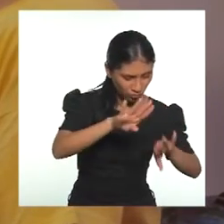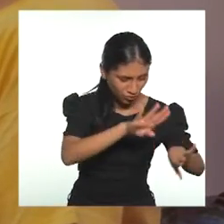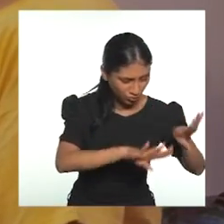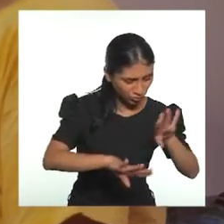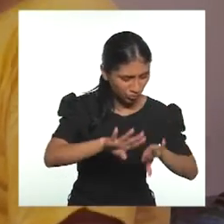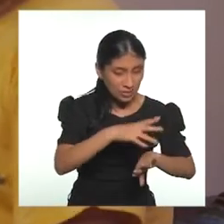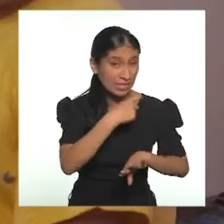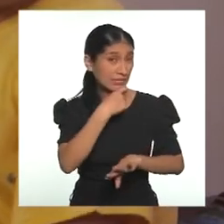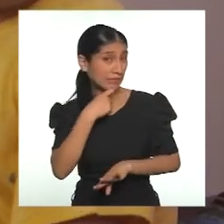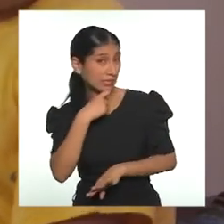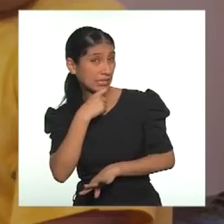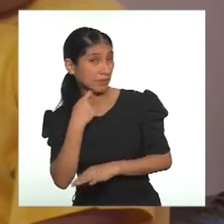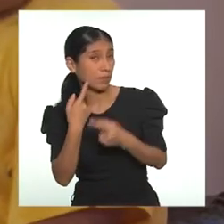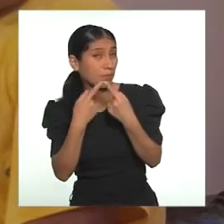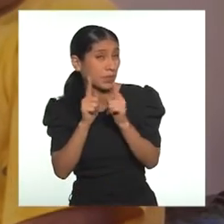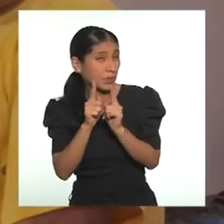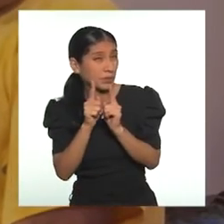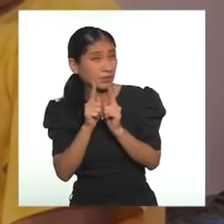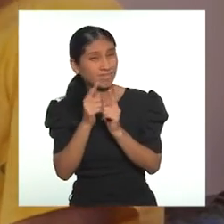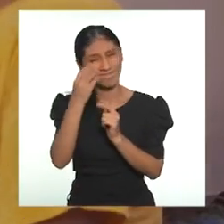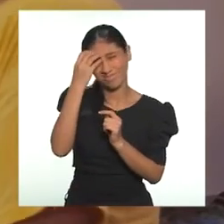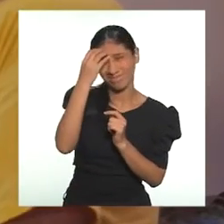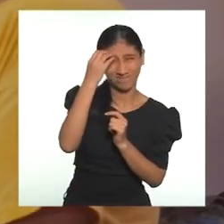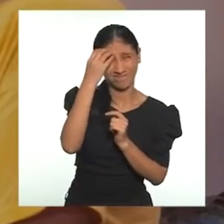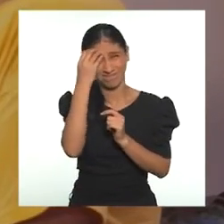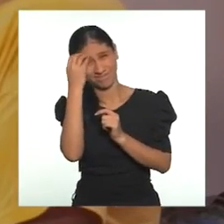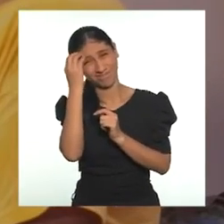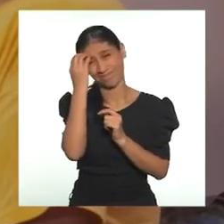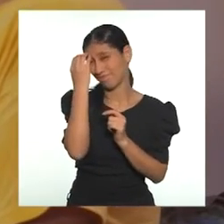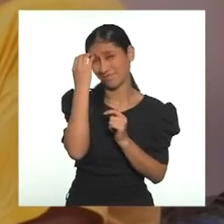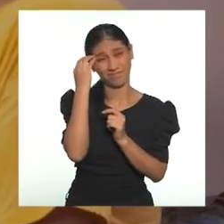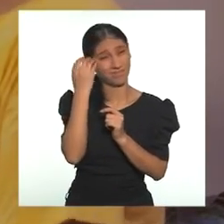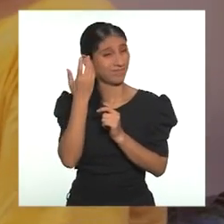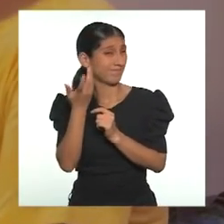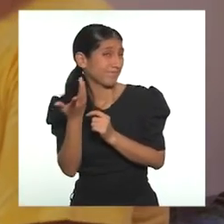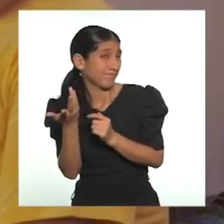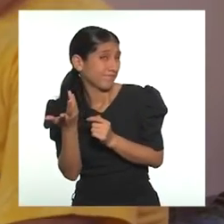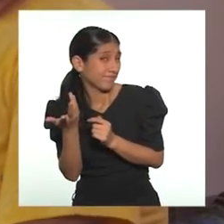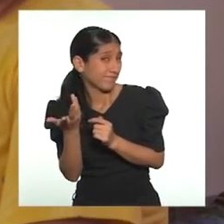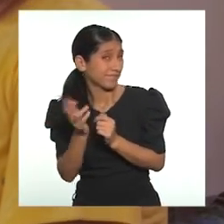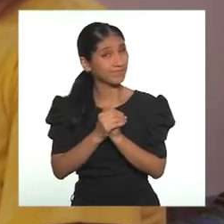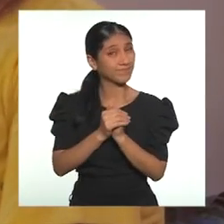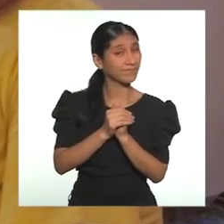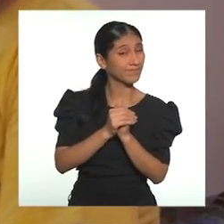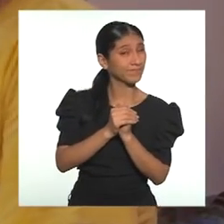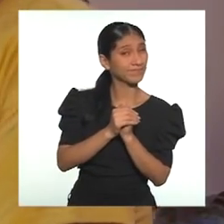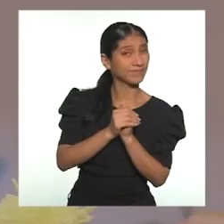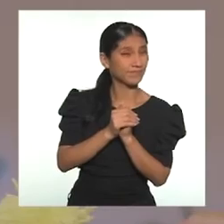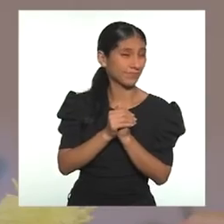pescado. Pero no me acuerdo muy bien. ¡Ay!